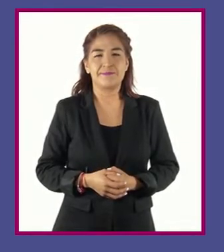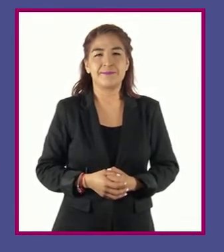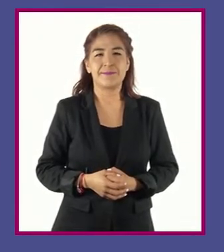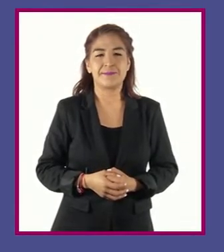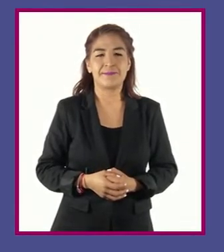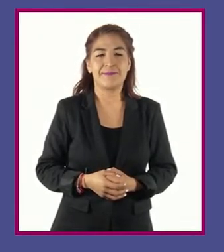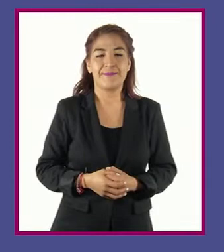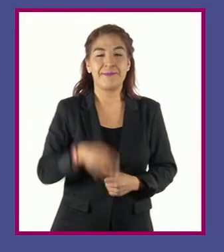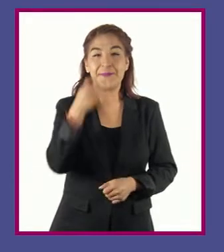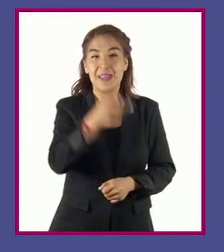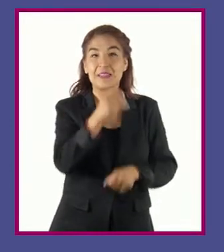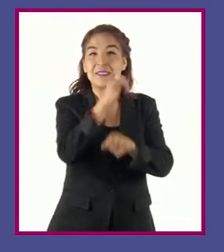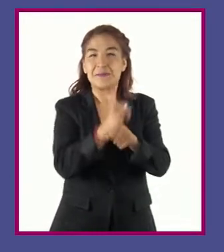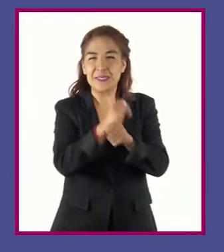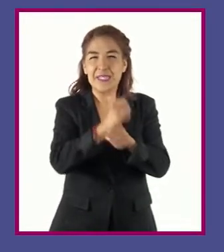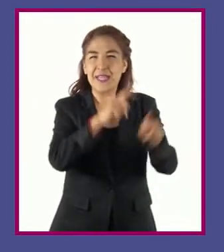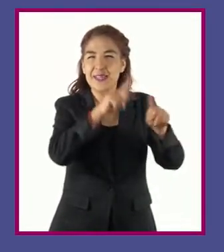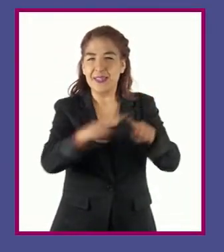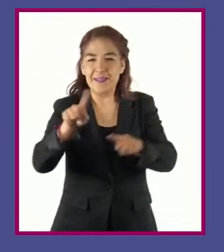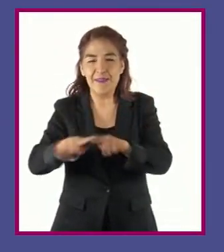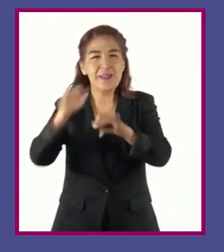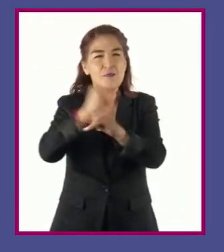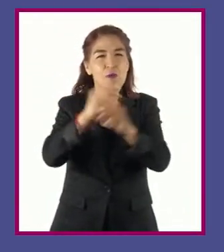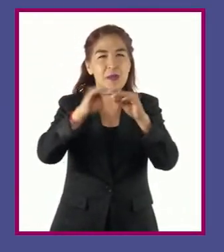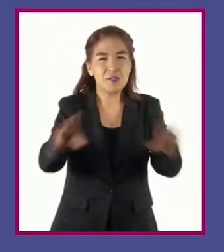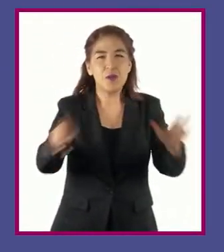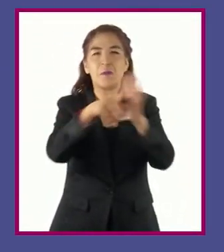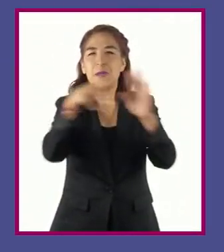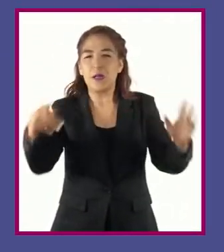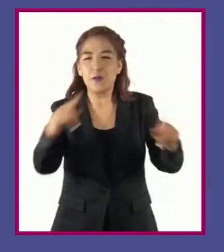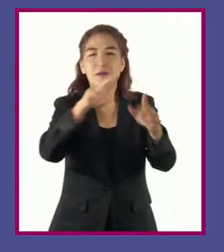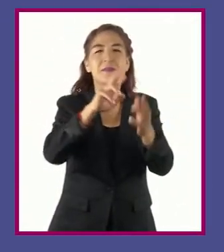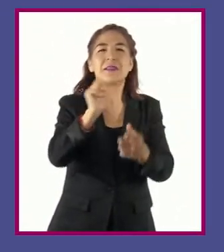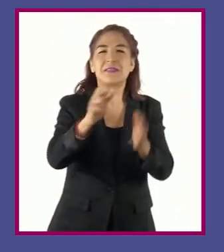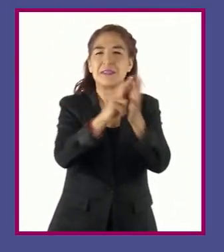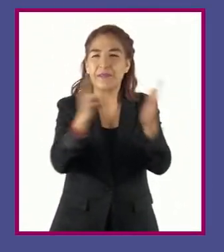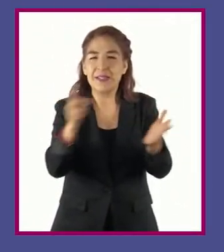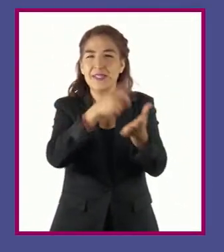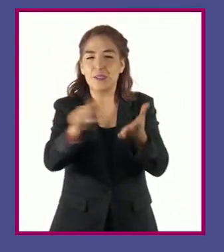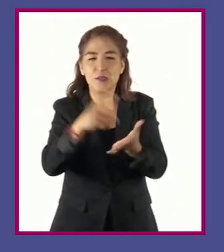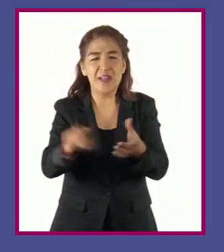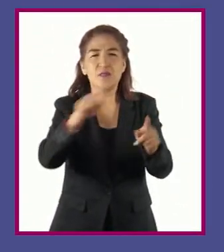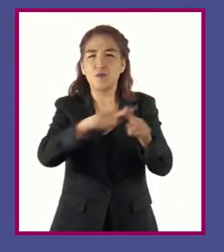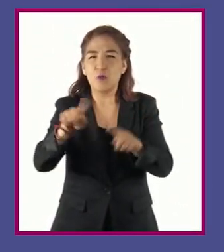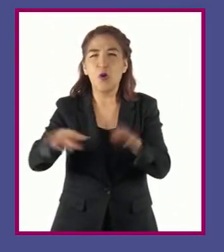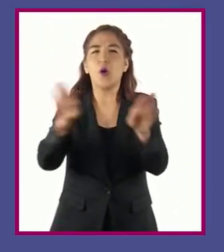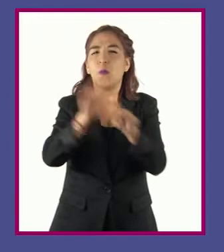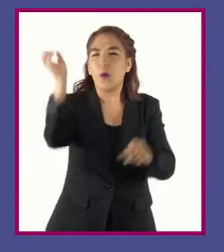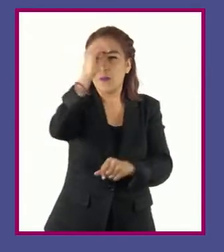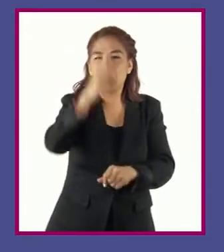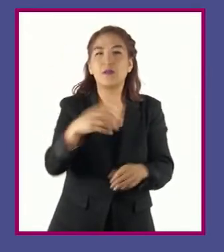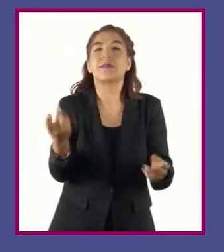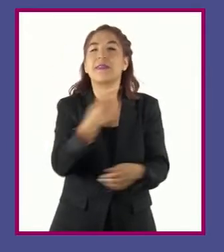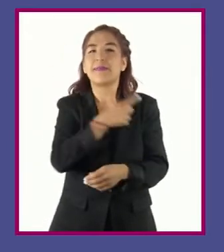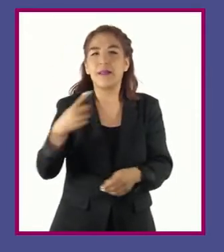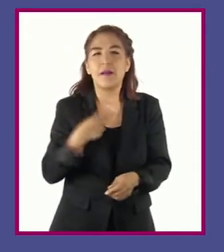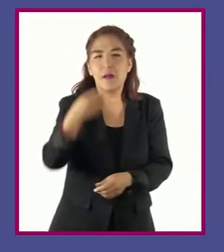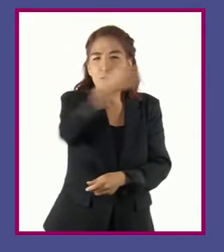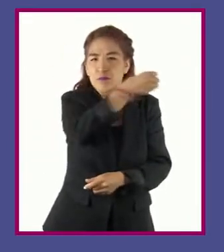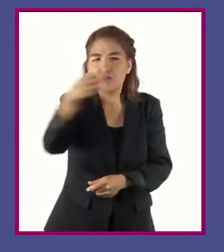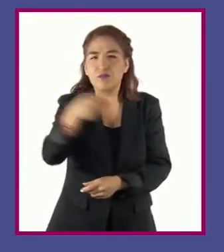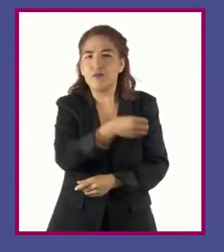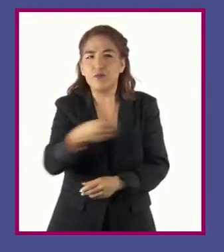Después de investigar en diversas fuentes, hemos obtenido datos y ejemplos que sustentan opiniones. ¿Cómo ordenarlos y